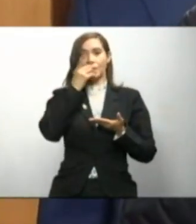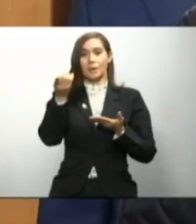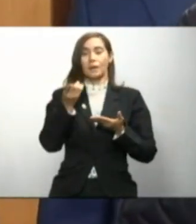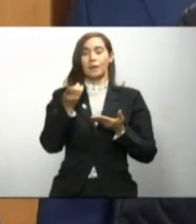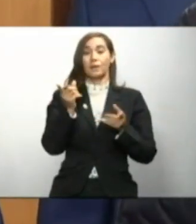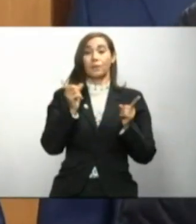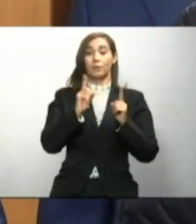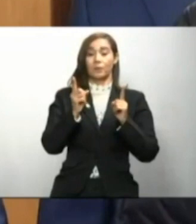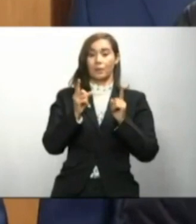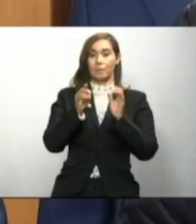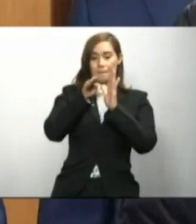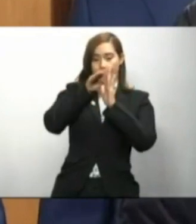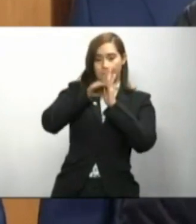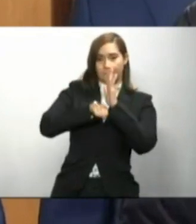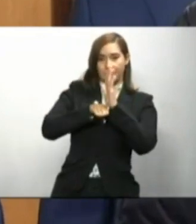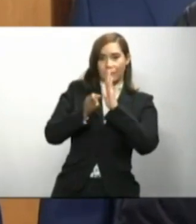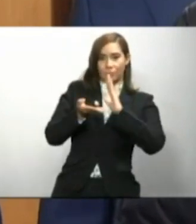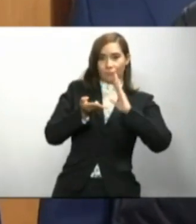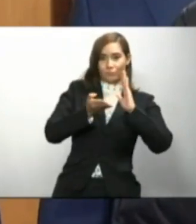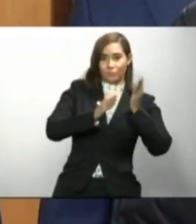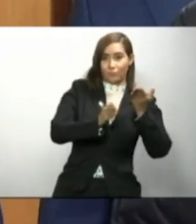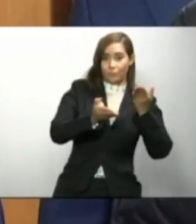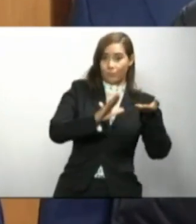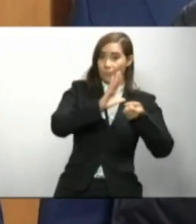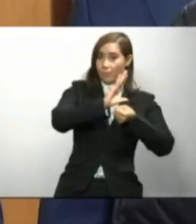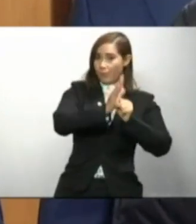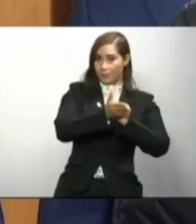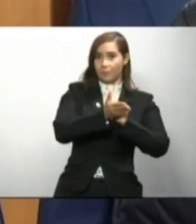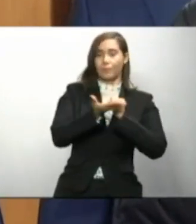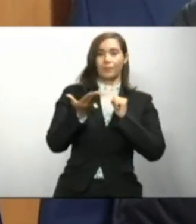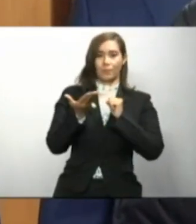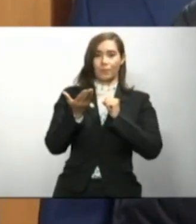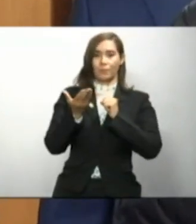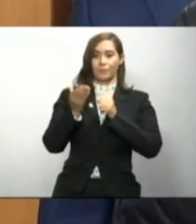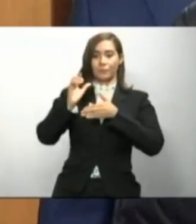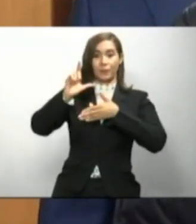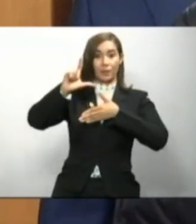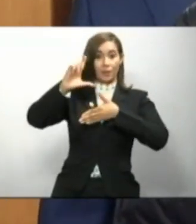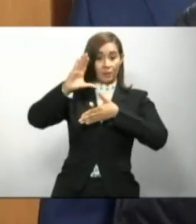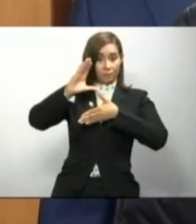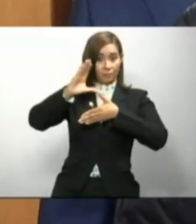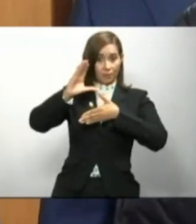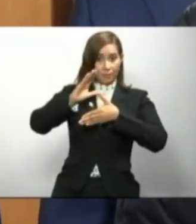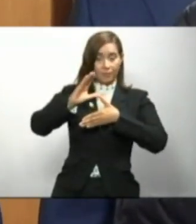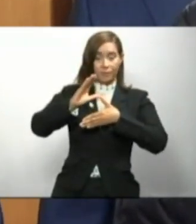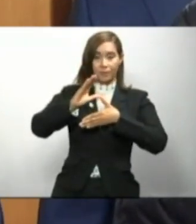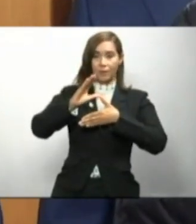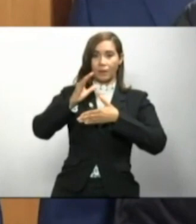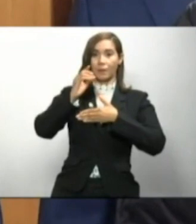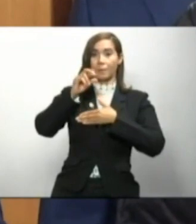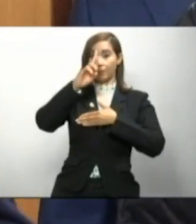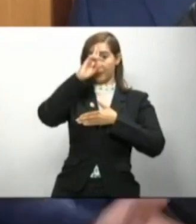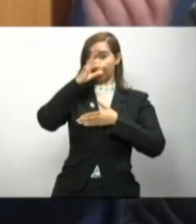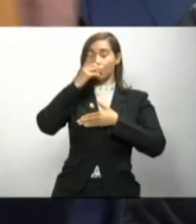de mentalidad de américa eso descrito por john hopkins university